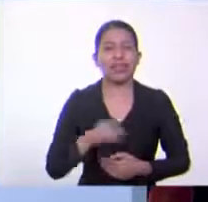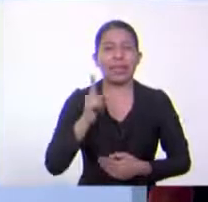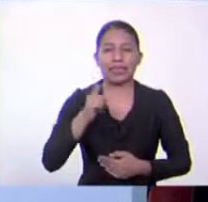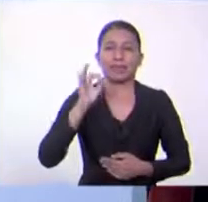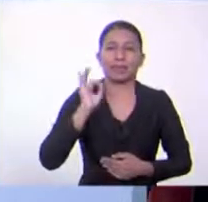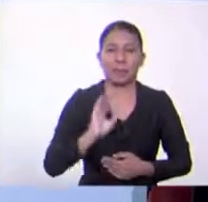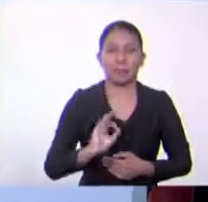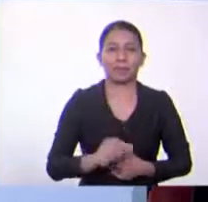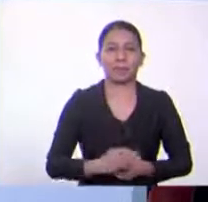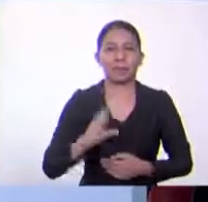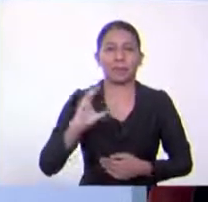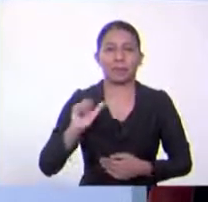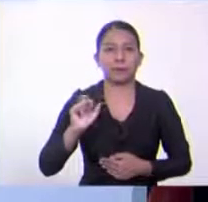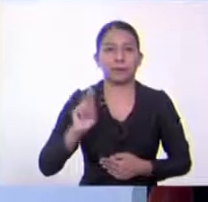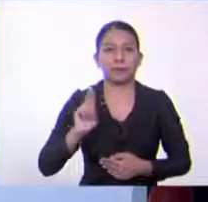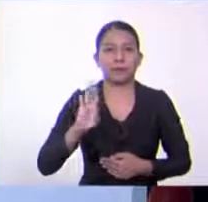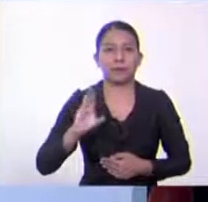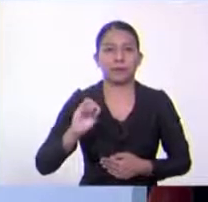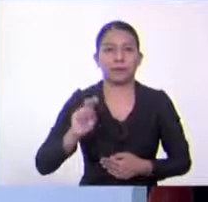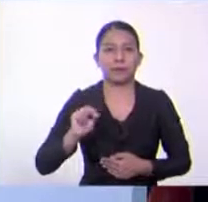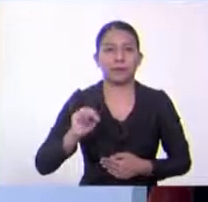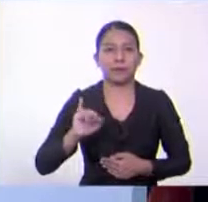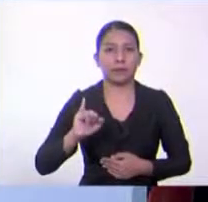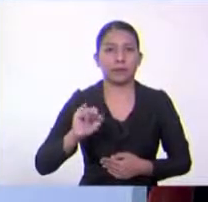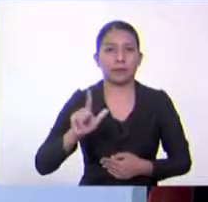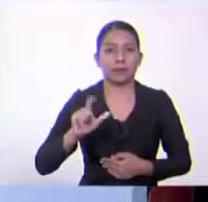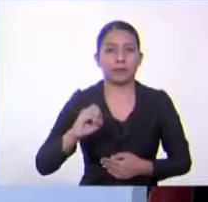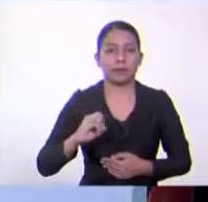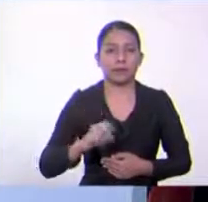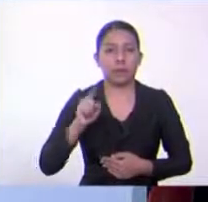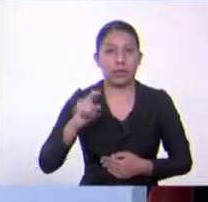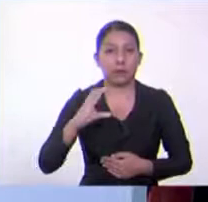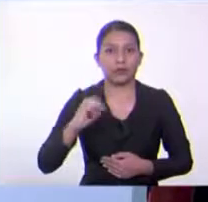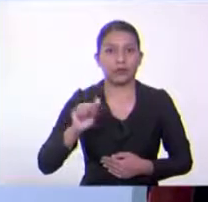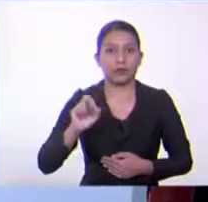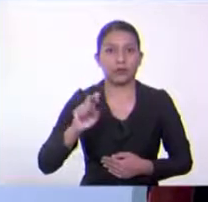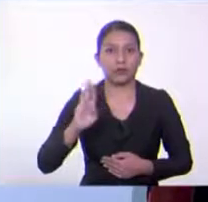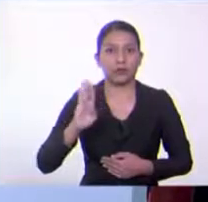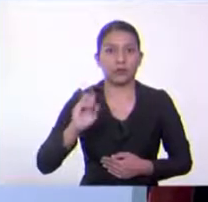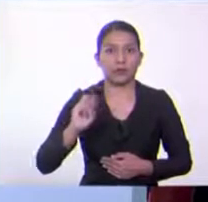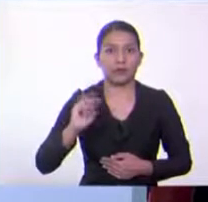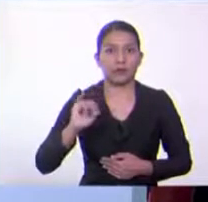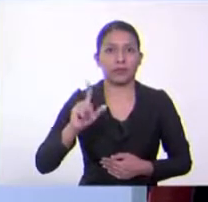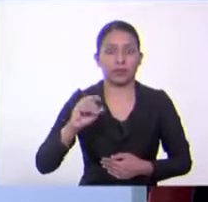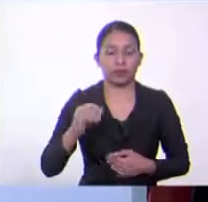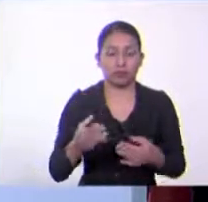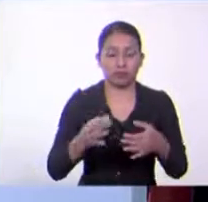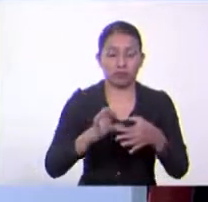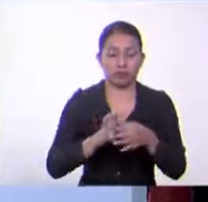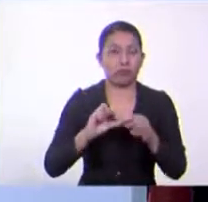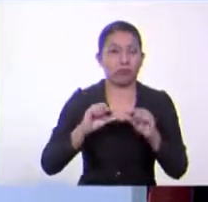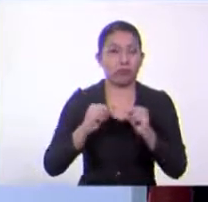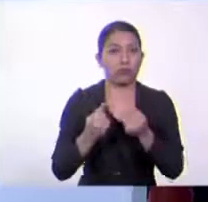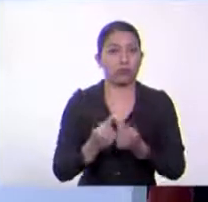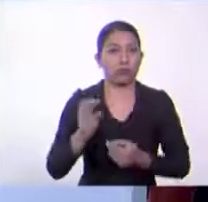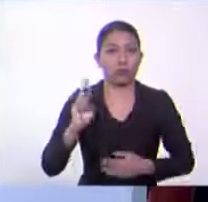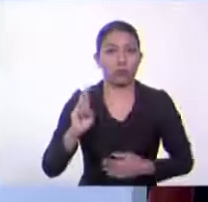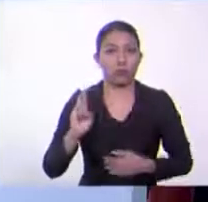Excelente, carbonilo. Este carbonilo está unido a un grupo R y a un